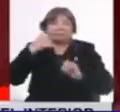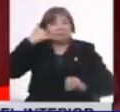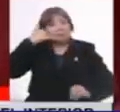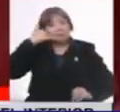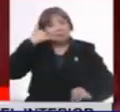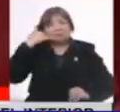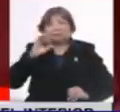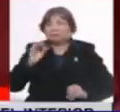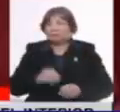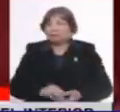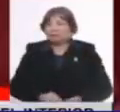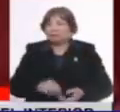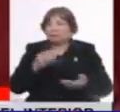teléfono.